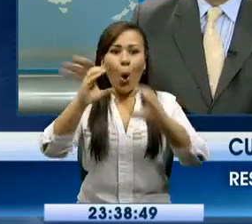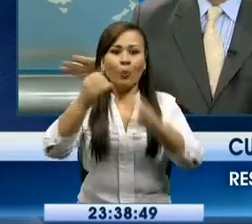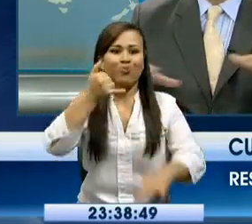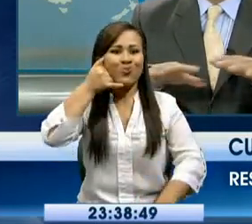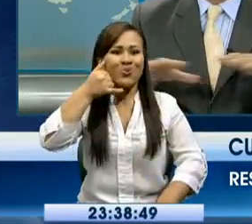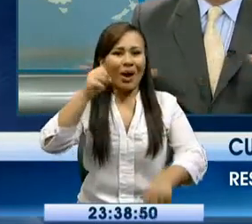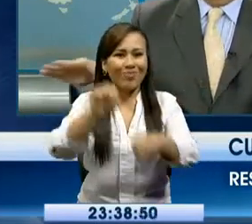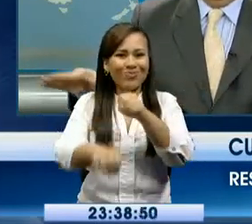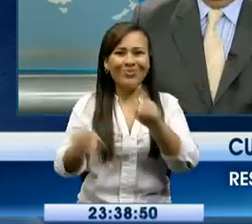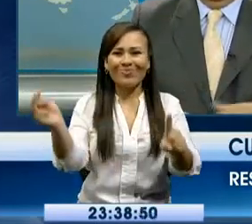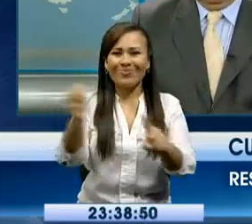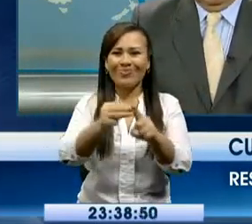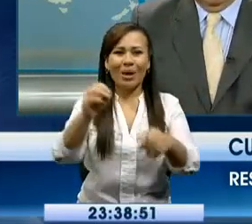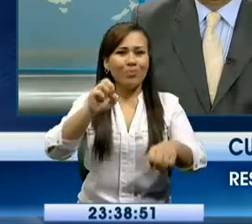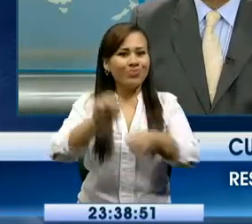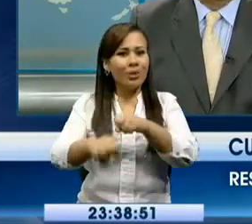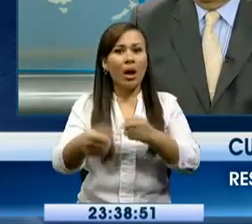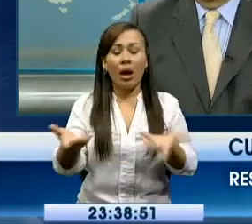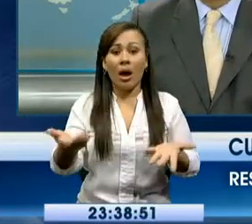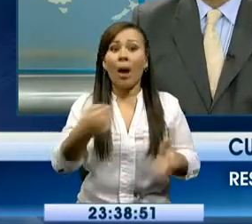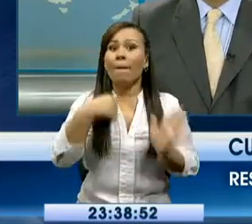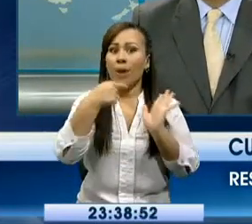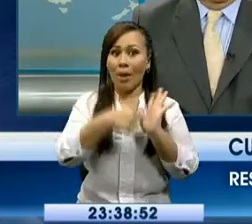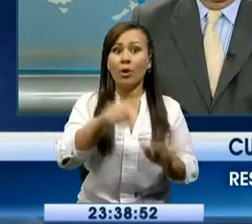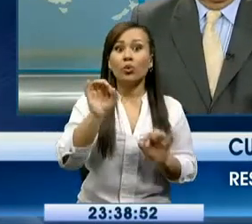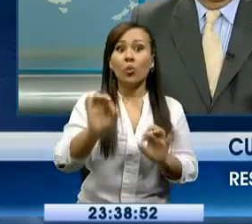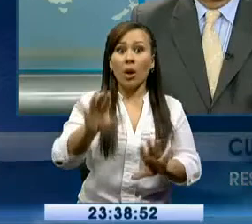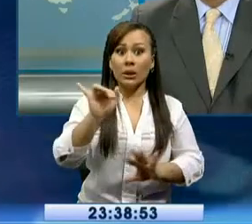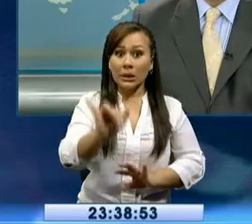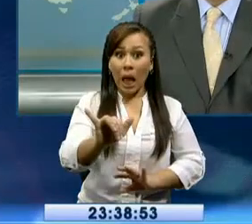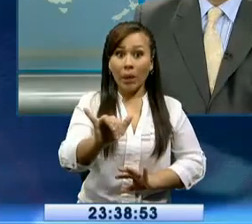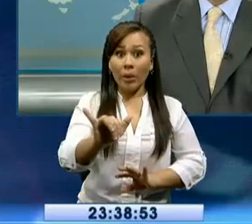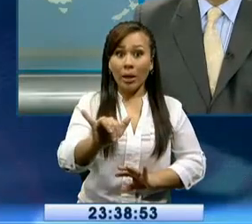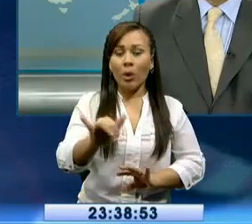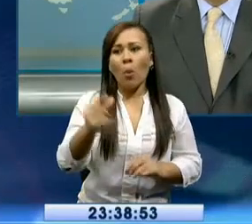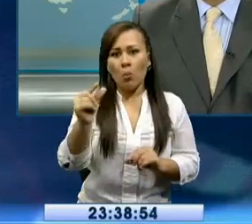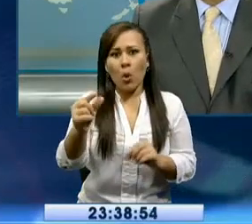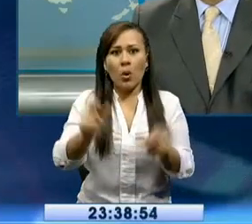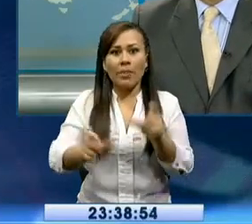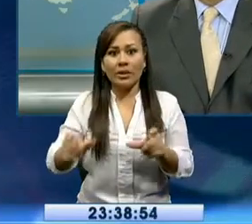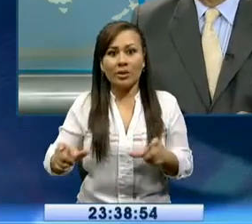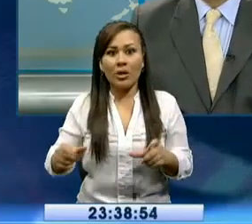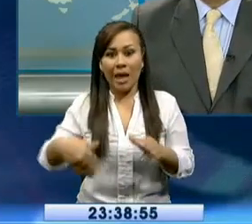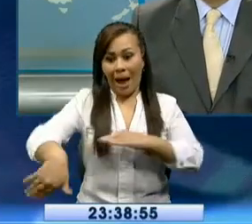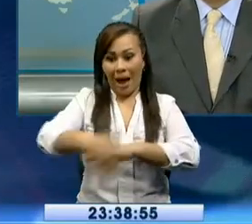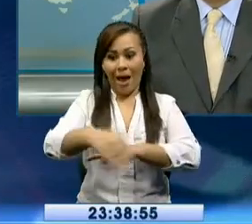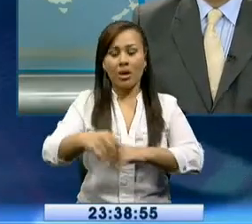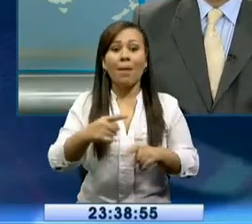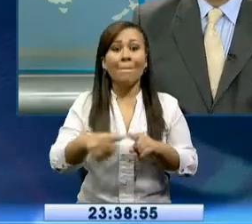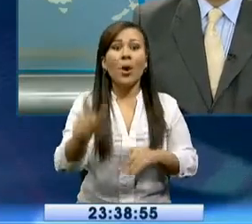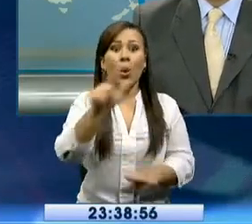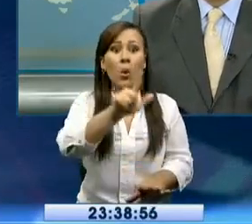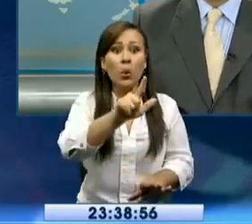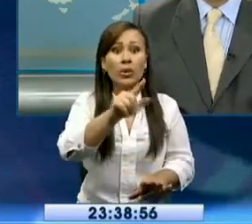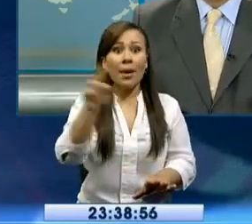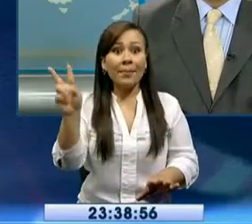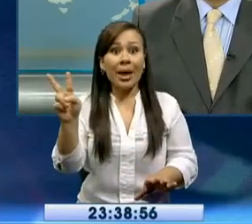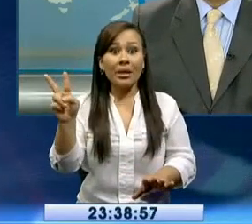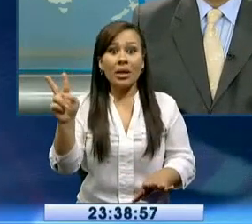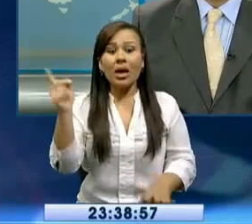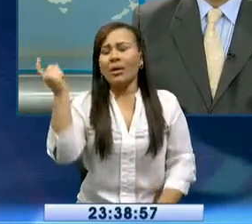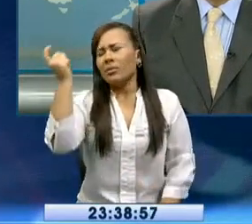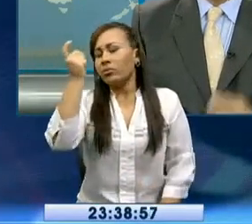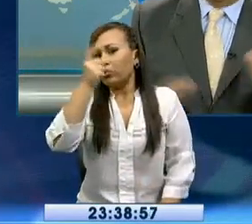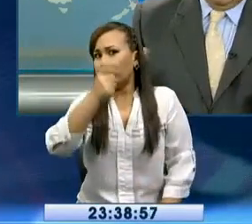escuela? Y ahora pico. Y en hora pico. Entonces la historia hubiera sido totalmente diferente. Sí. No digo por suerte, porque un evento